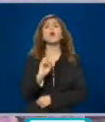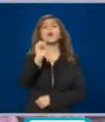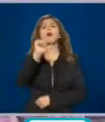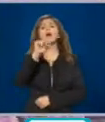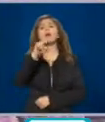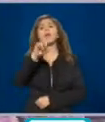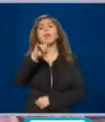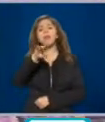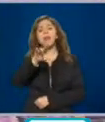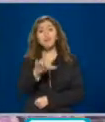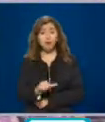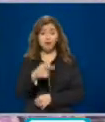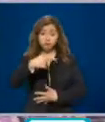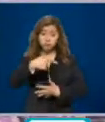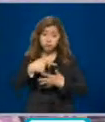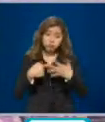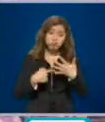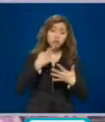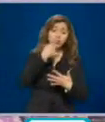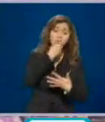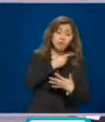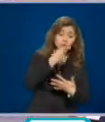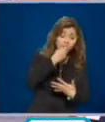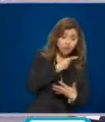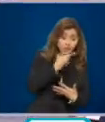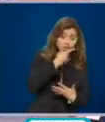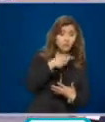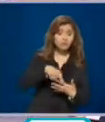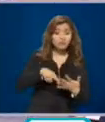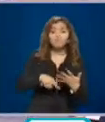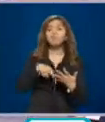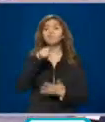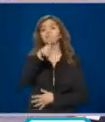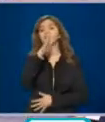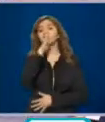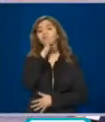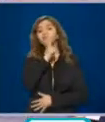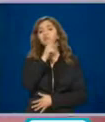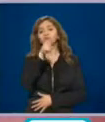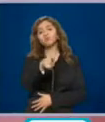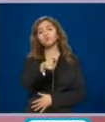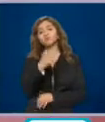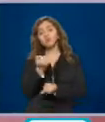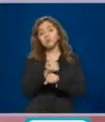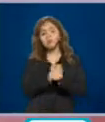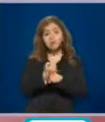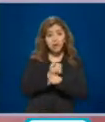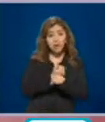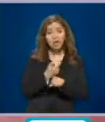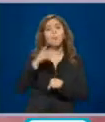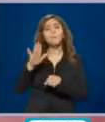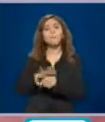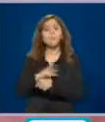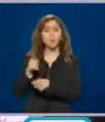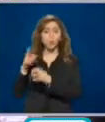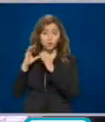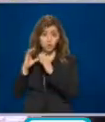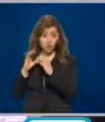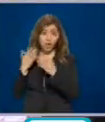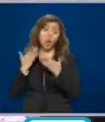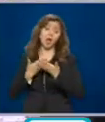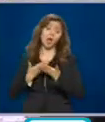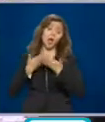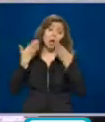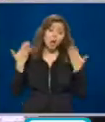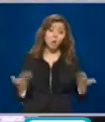en general, Sí, claro. Diabetes, todo eso que es una contraindicación para poder donar sangre con seguridad. Actualmente,